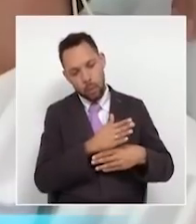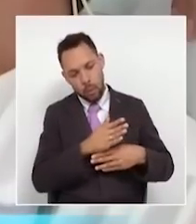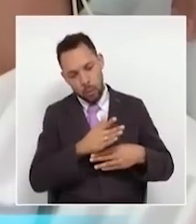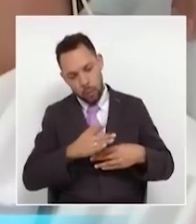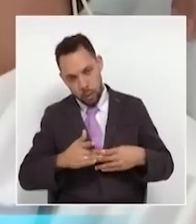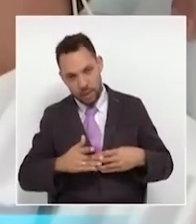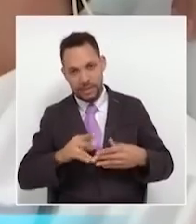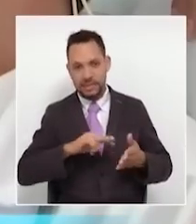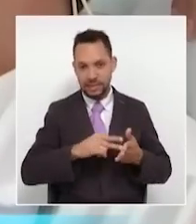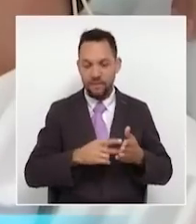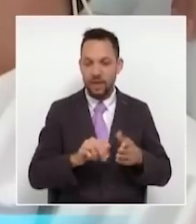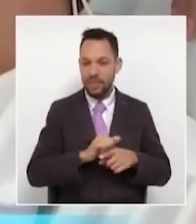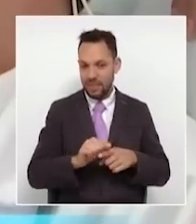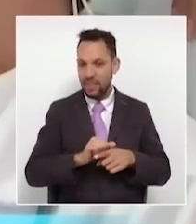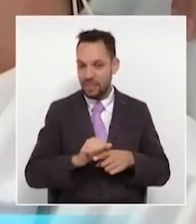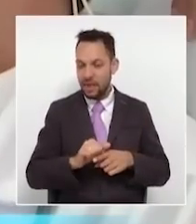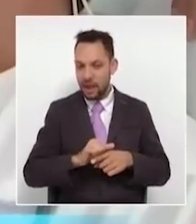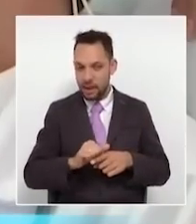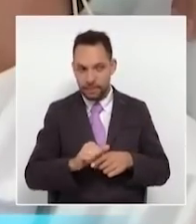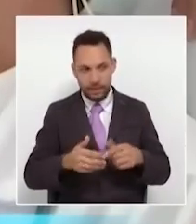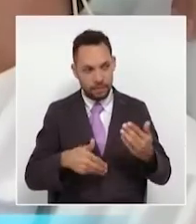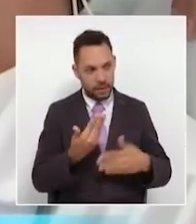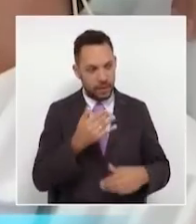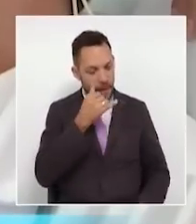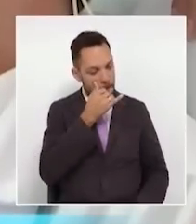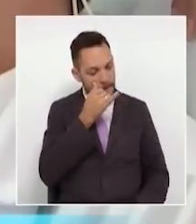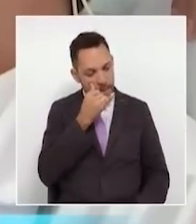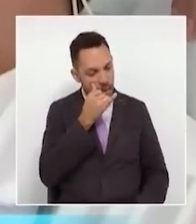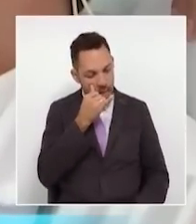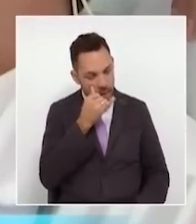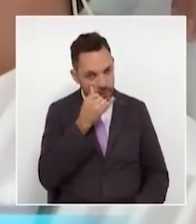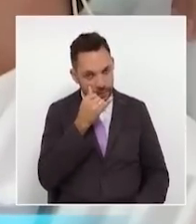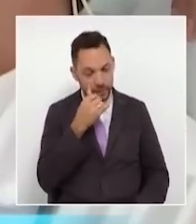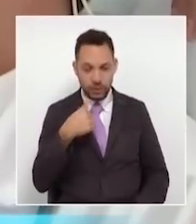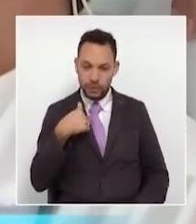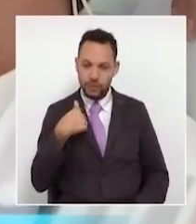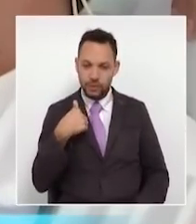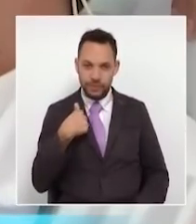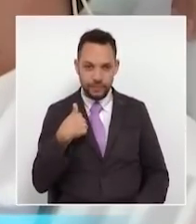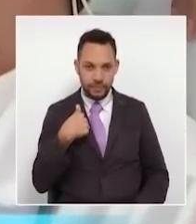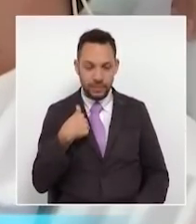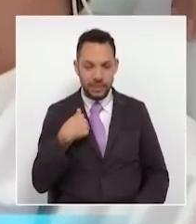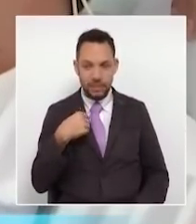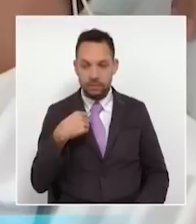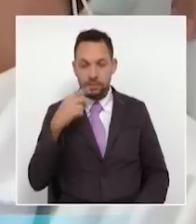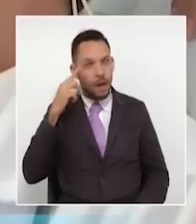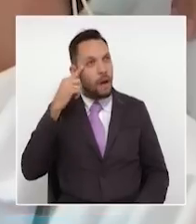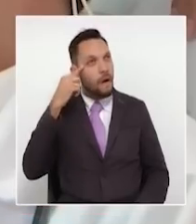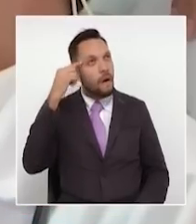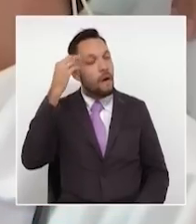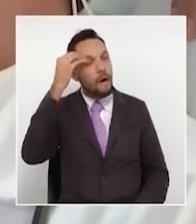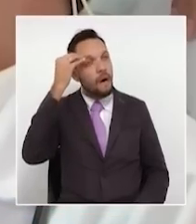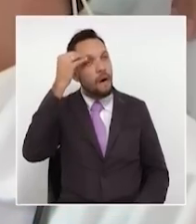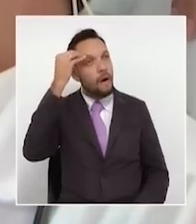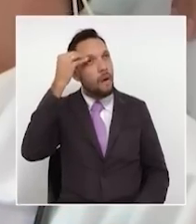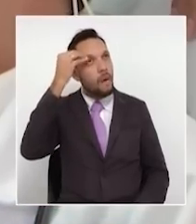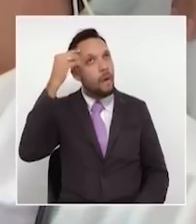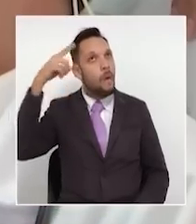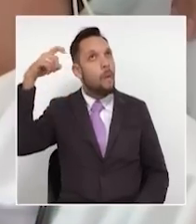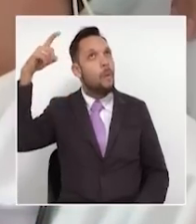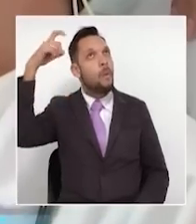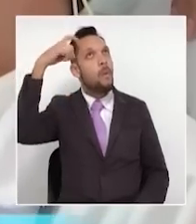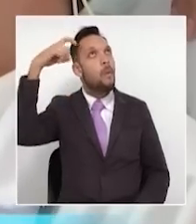feedback el vídeo se reproduce cuando el paciente se ande se sale de las ondas cerebrales